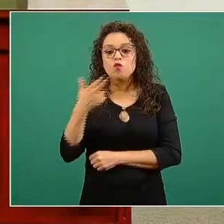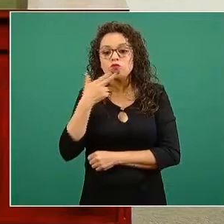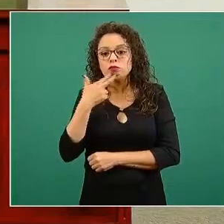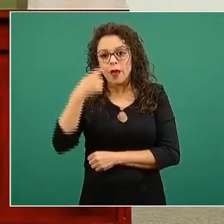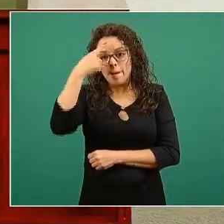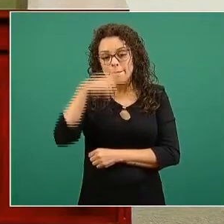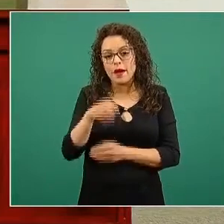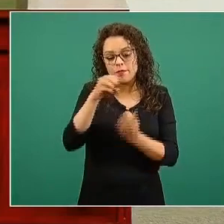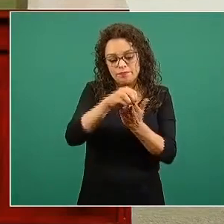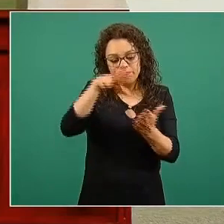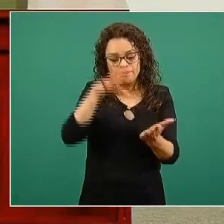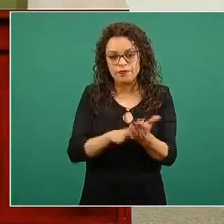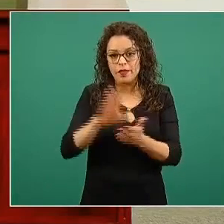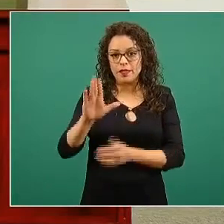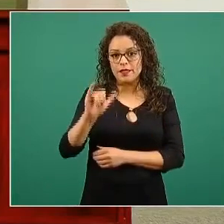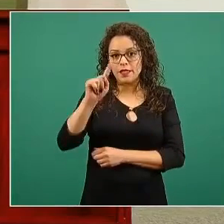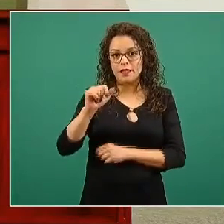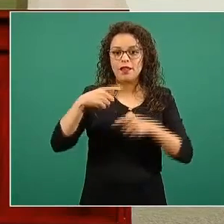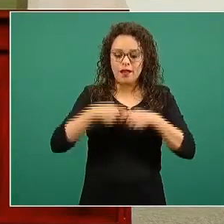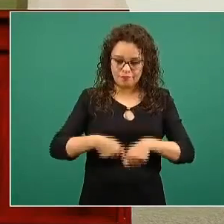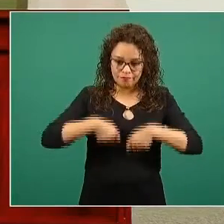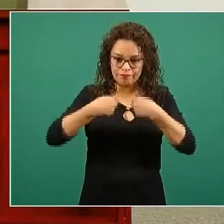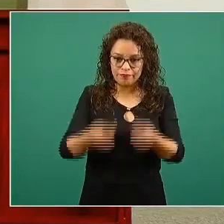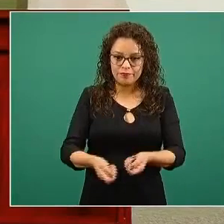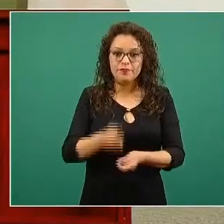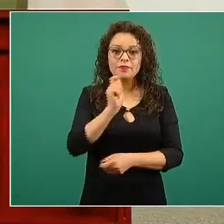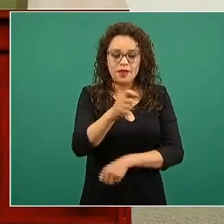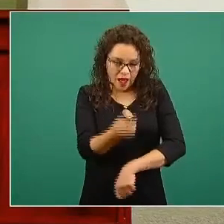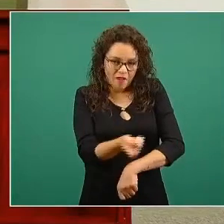citas para que puedan ser vacunados